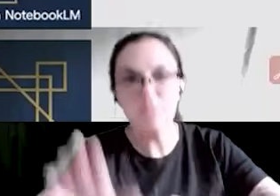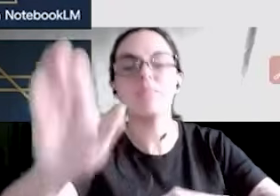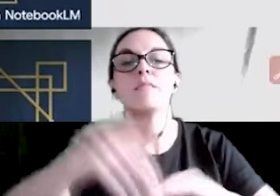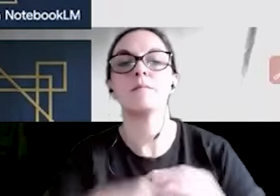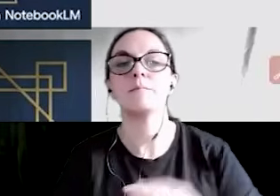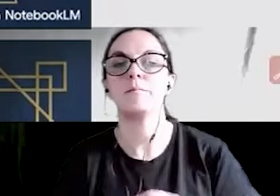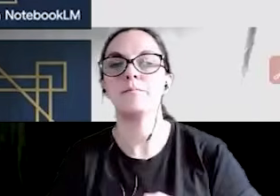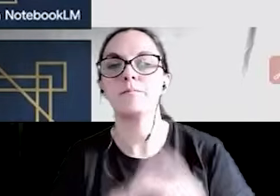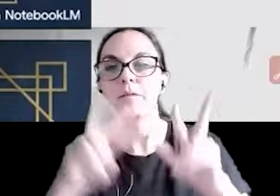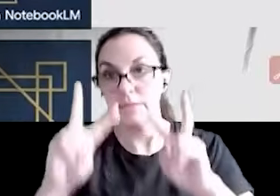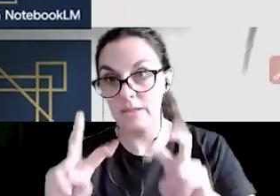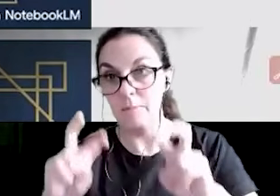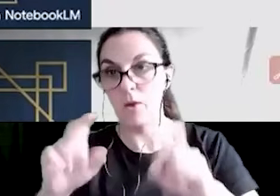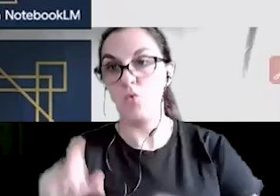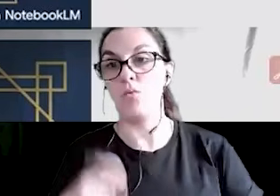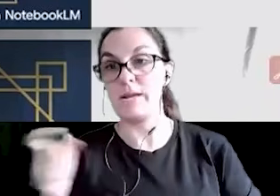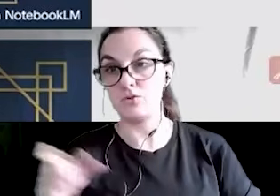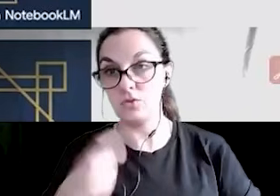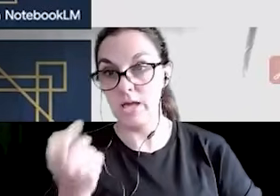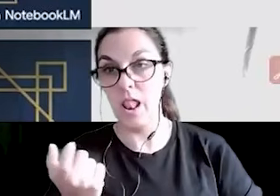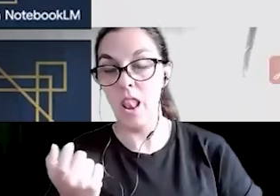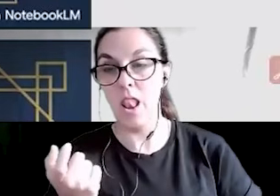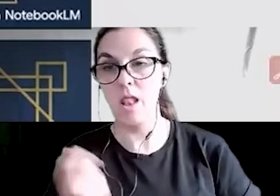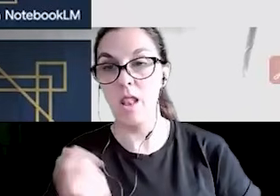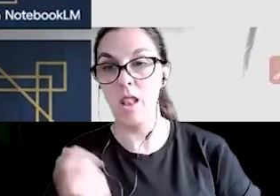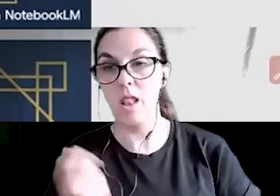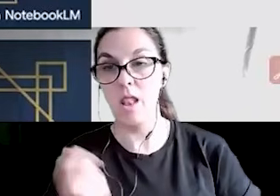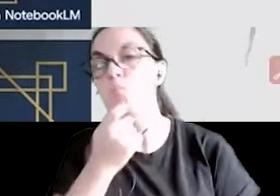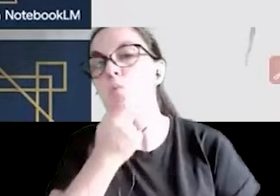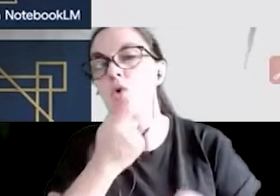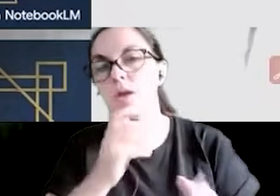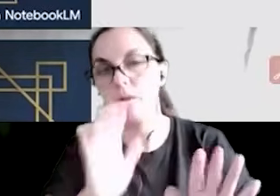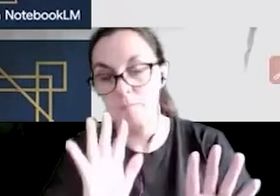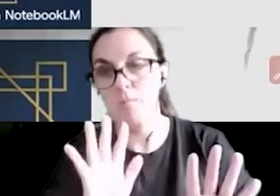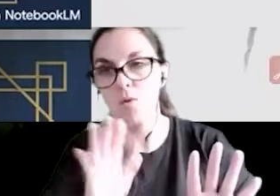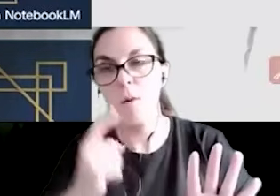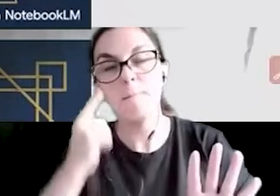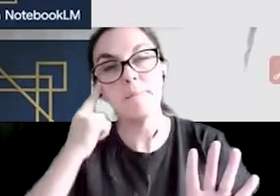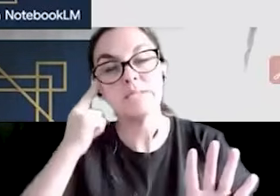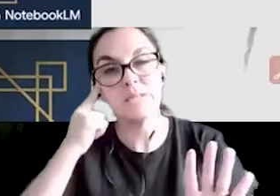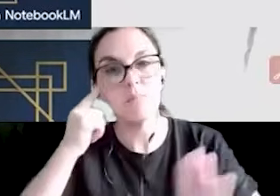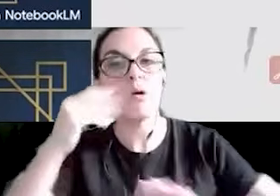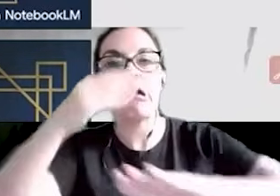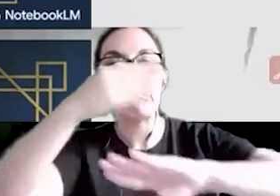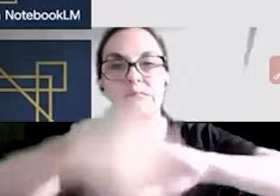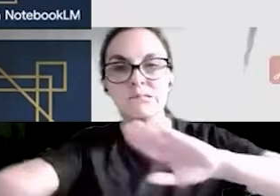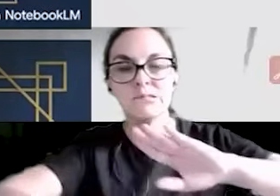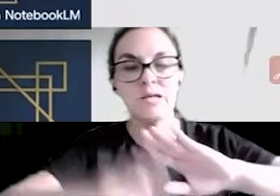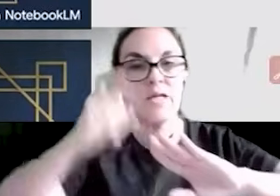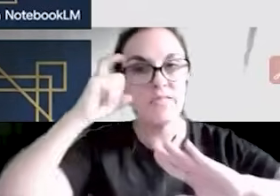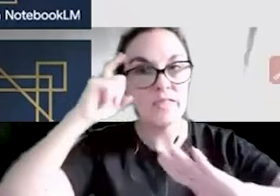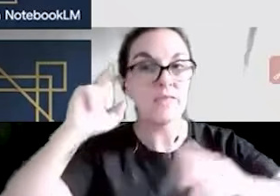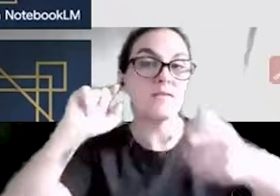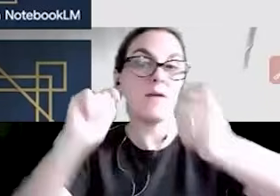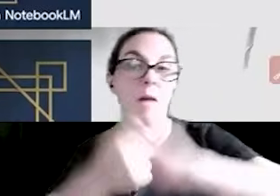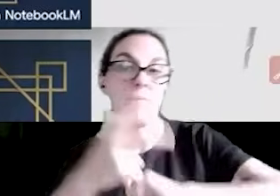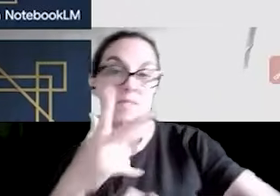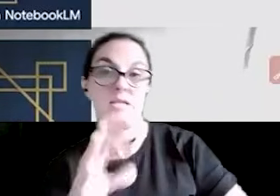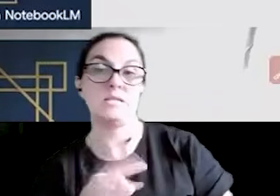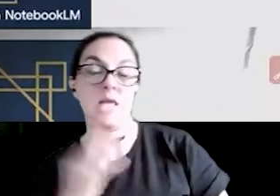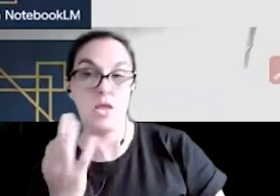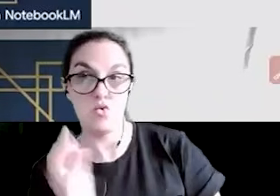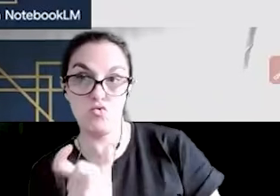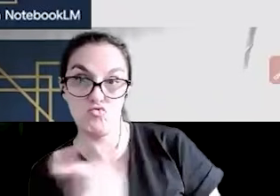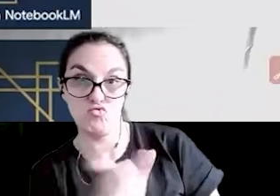obra social, cuando nosotros consideramos la prescripción, pasó de 10 a 3 años, que es la reducción